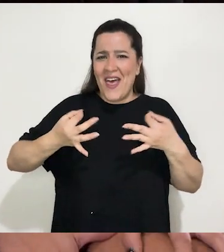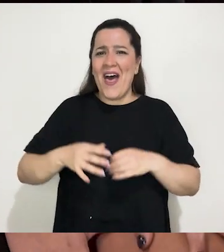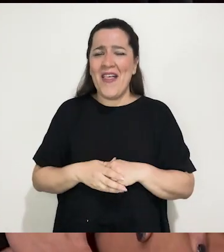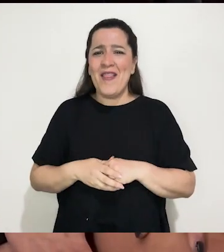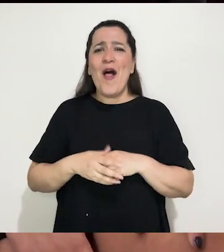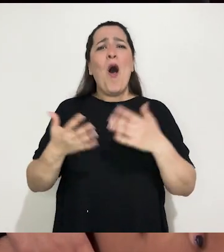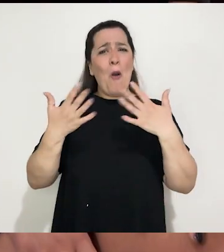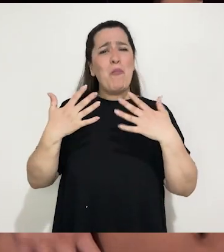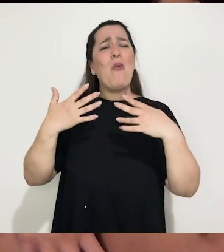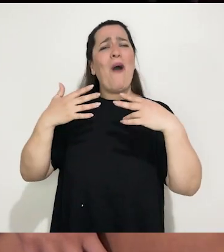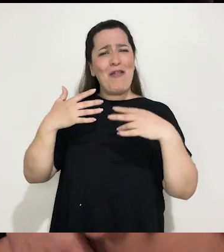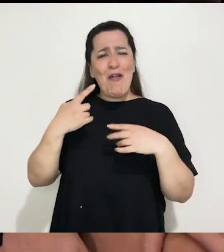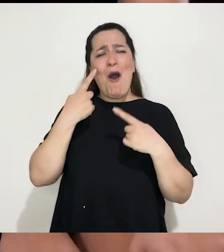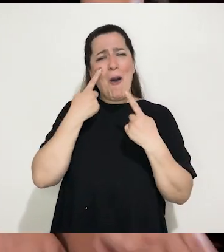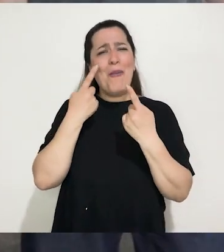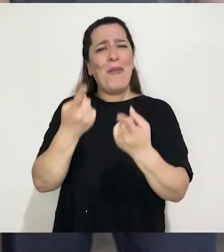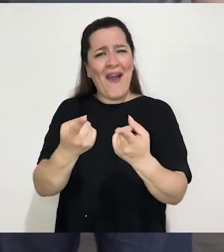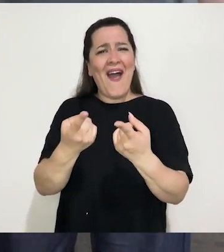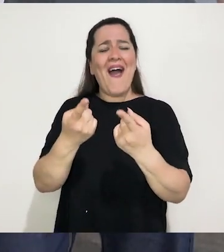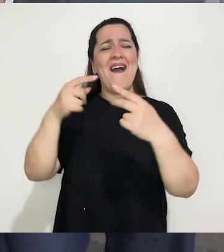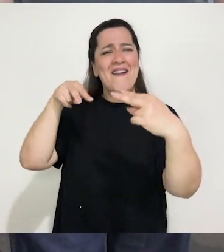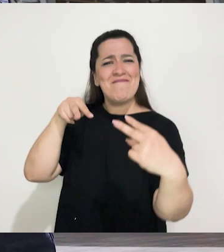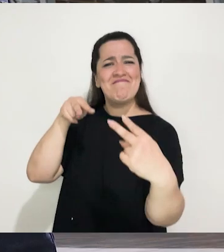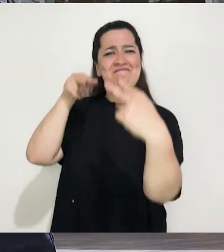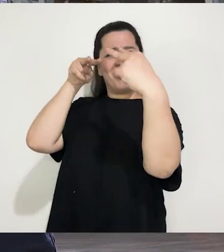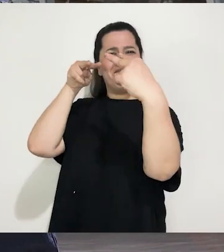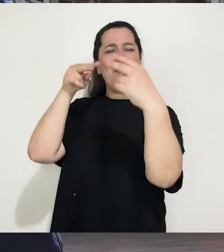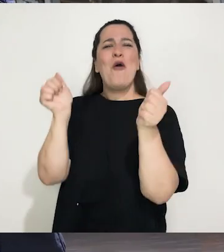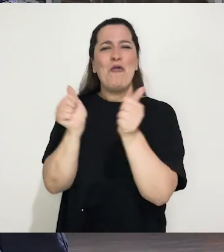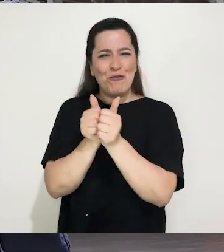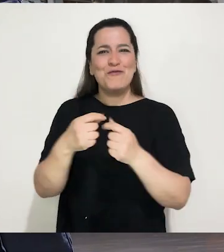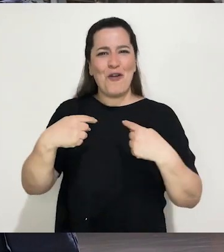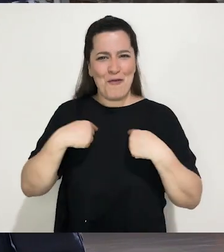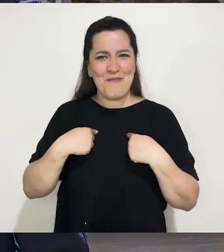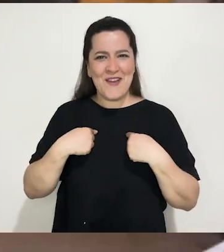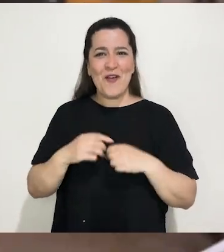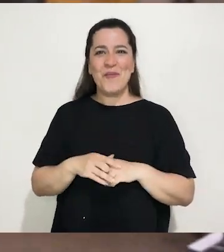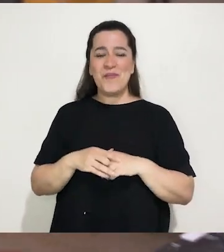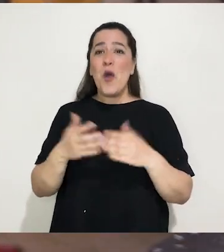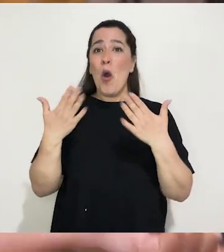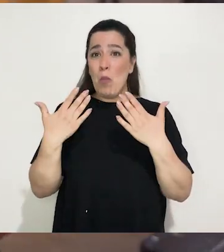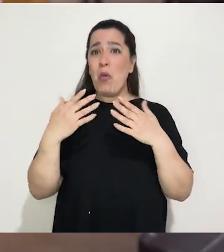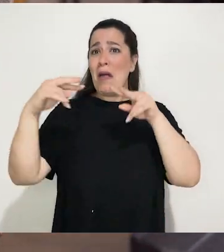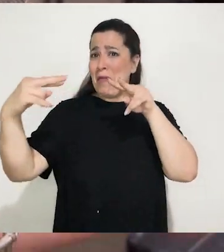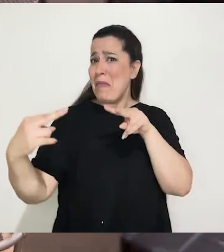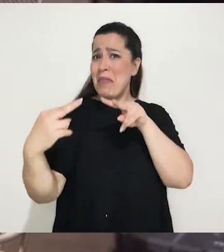de verdad. Y puedo ver que tu mirada está